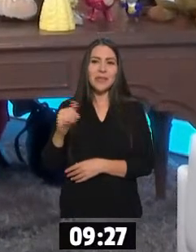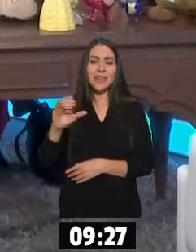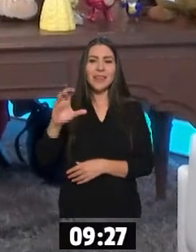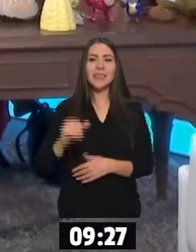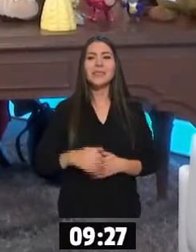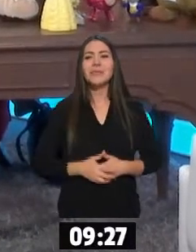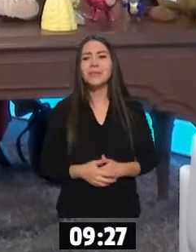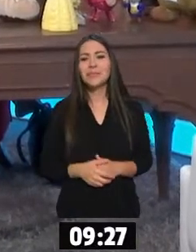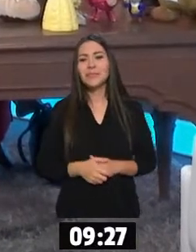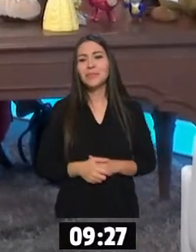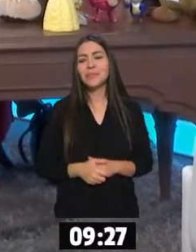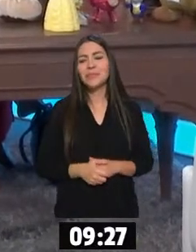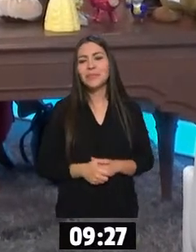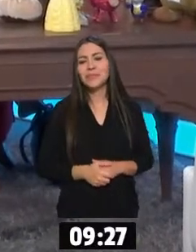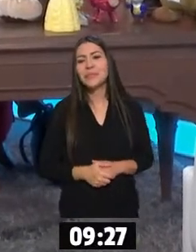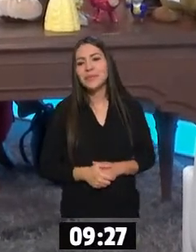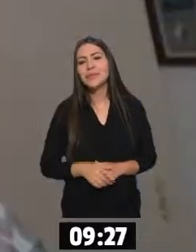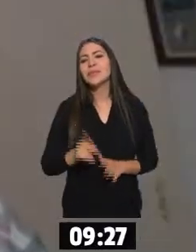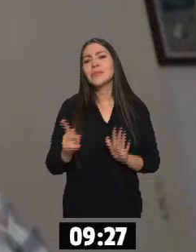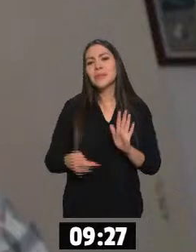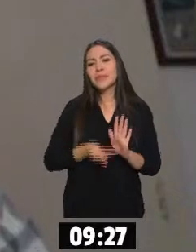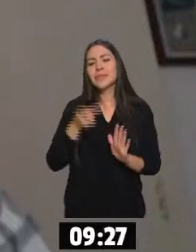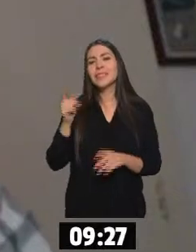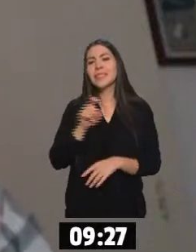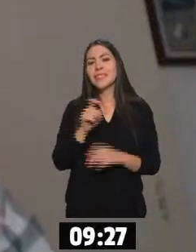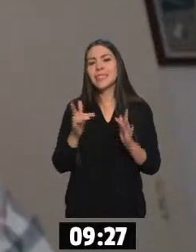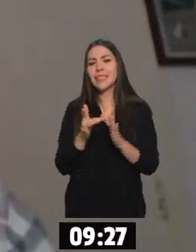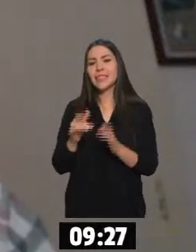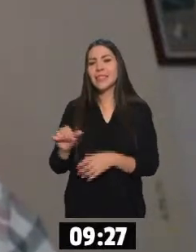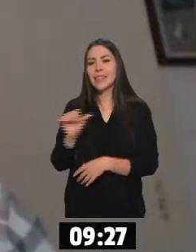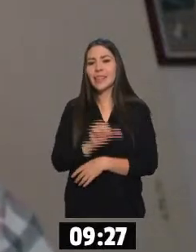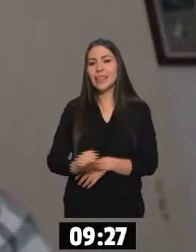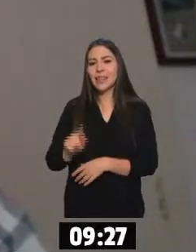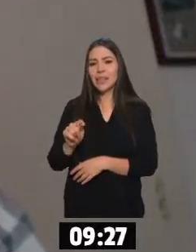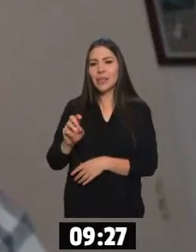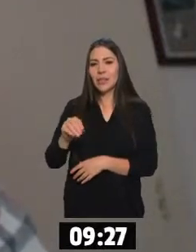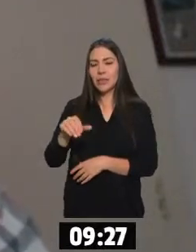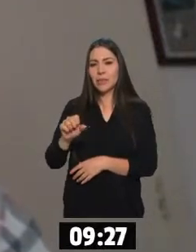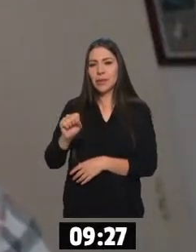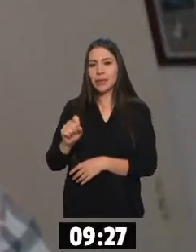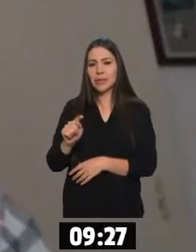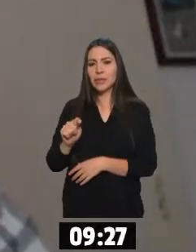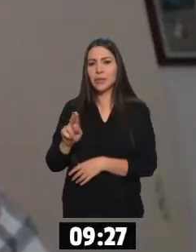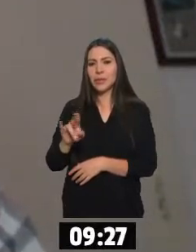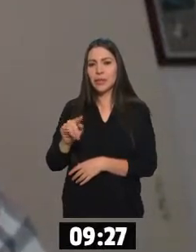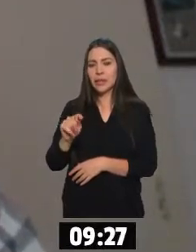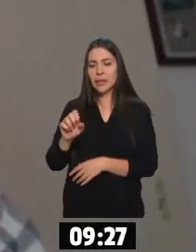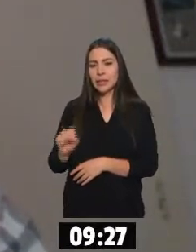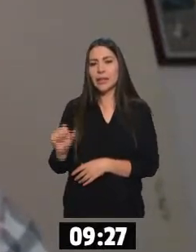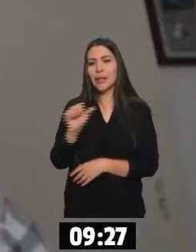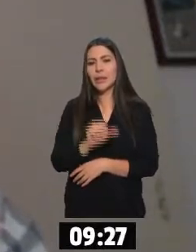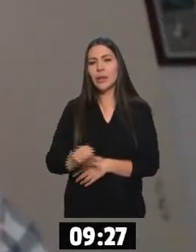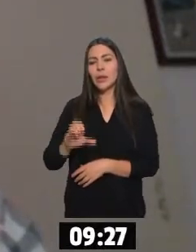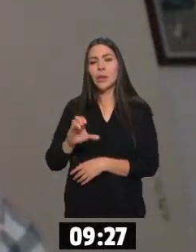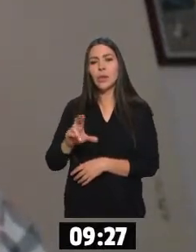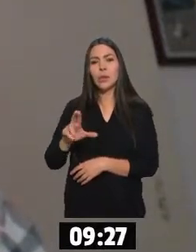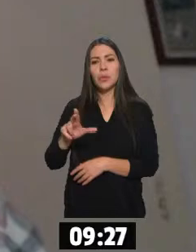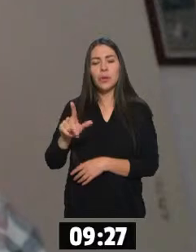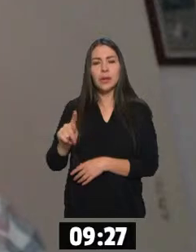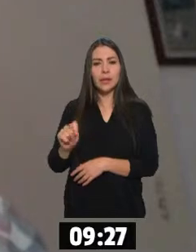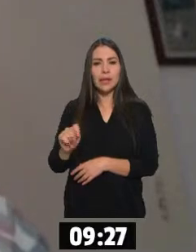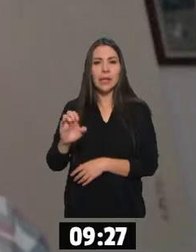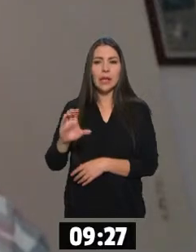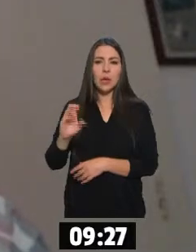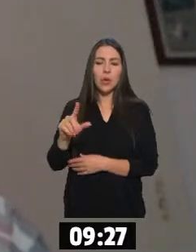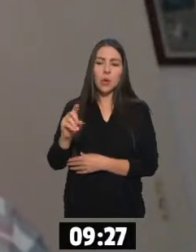antes. otra vez tus redes. @Tomás Tweets, @Cult Ecológica, y bueno, estamos ahí,